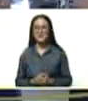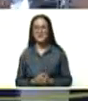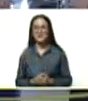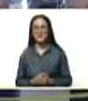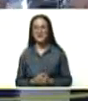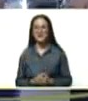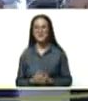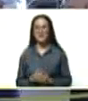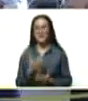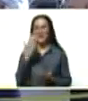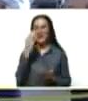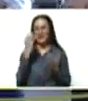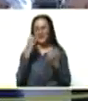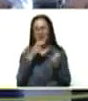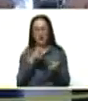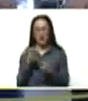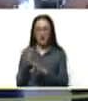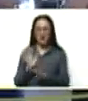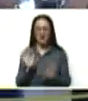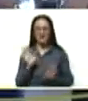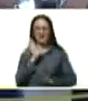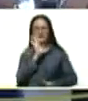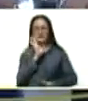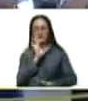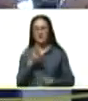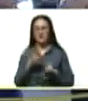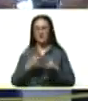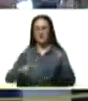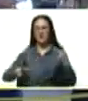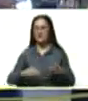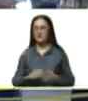Terrorista, fascineroso, farsante.